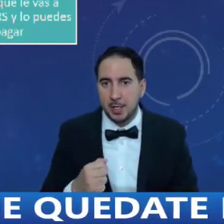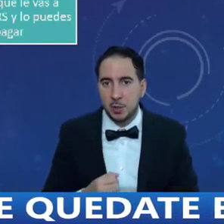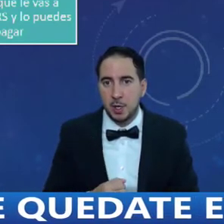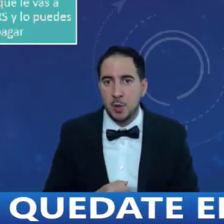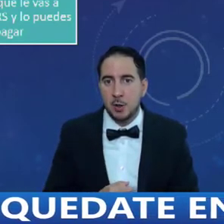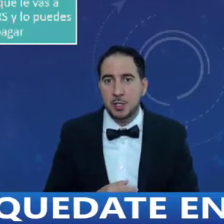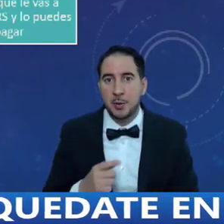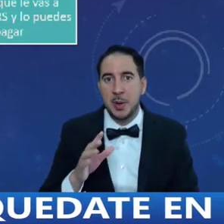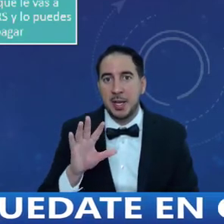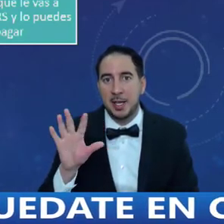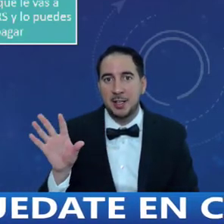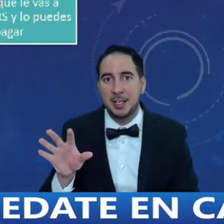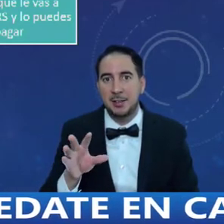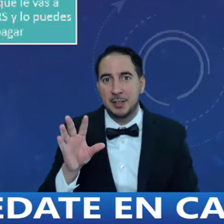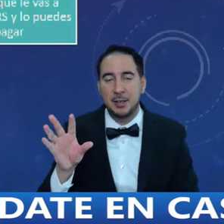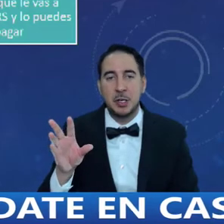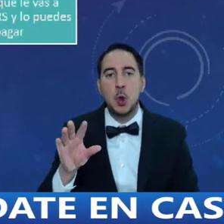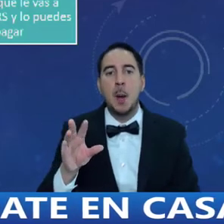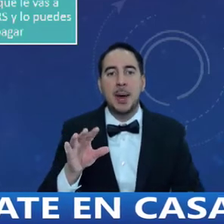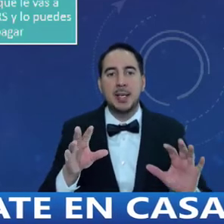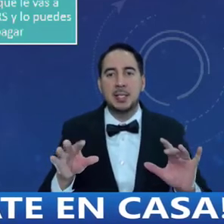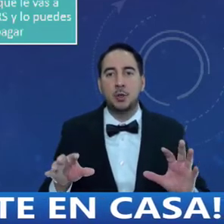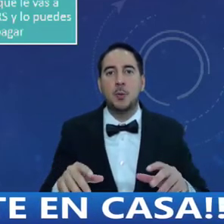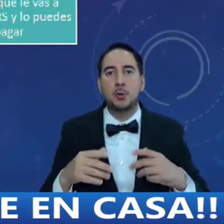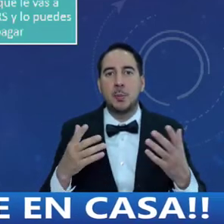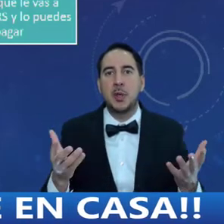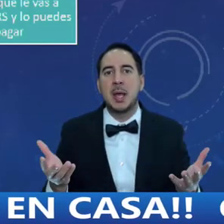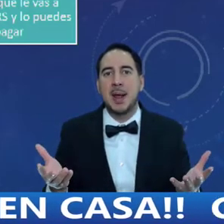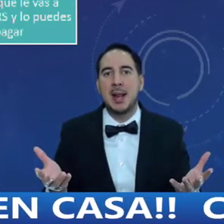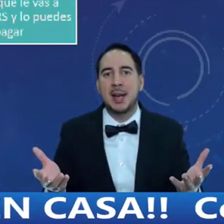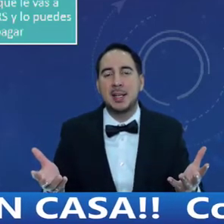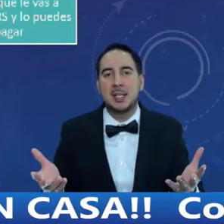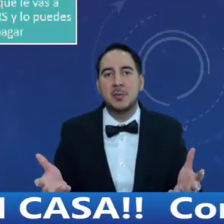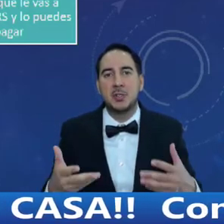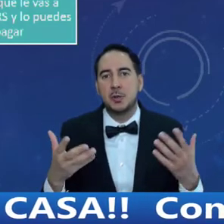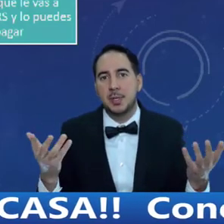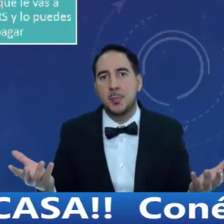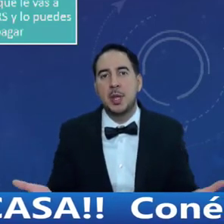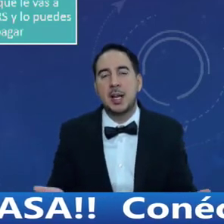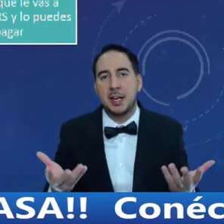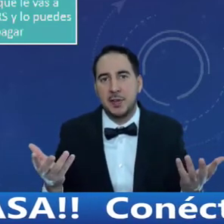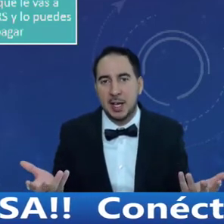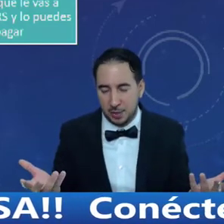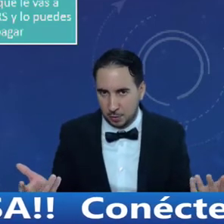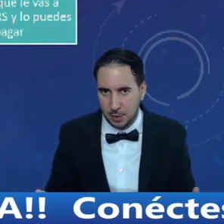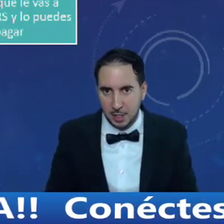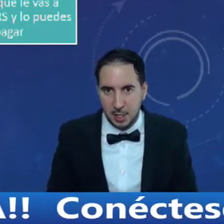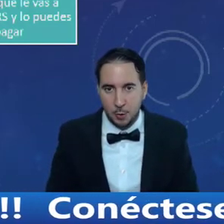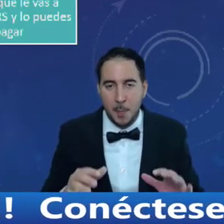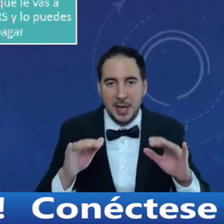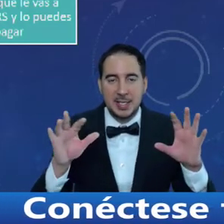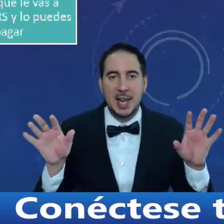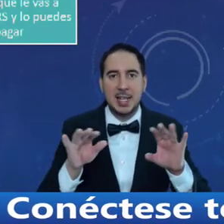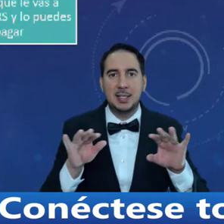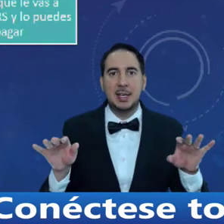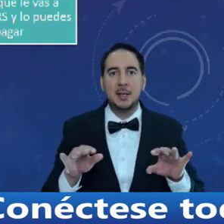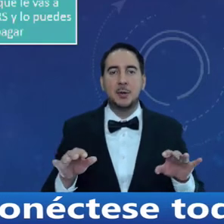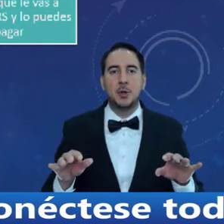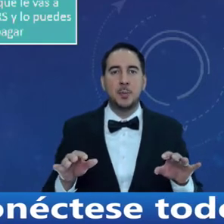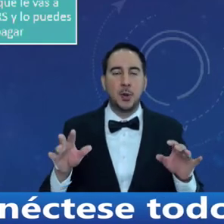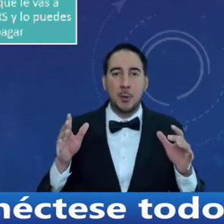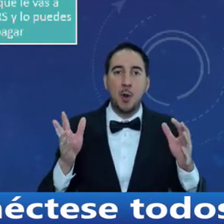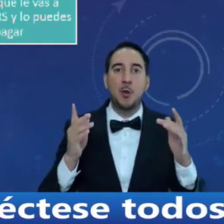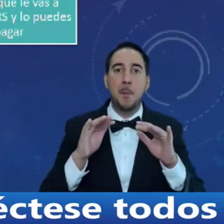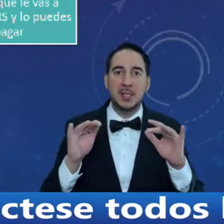¡pum! Eso es una cosa nueva que no aparece en todo, pero usted puede llamar a la Real Estate Division y puede clarificar esto. No aparece en la lista.